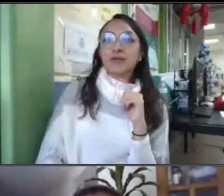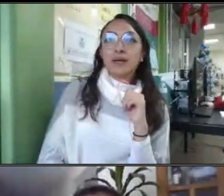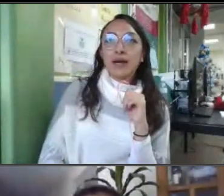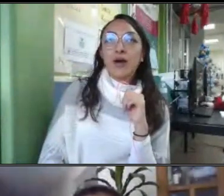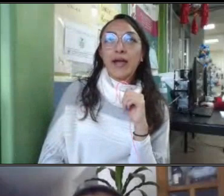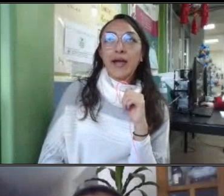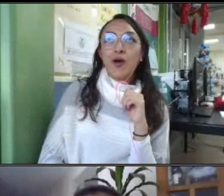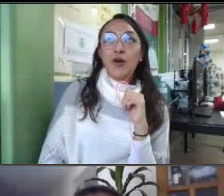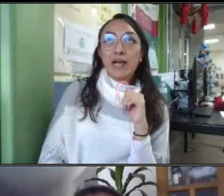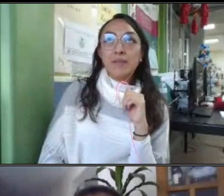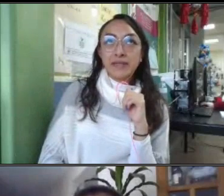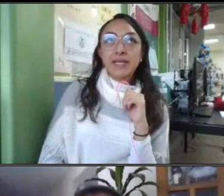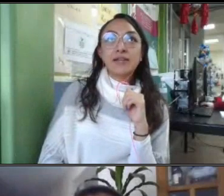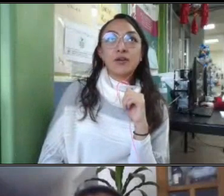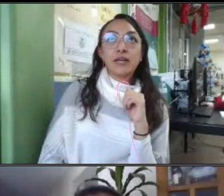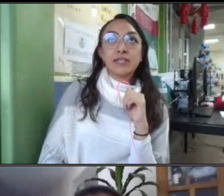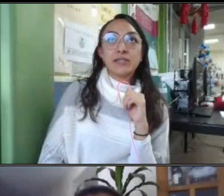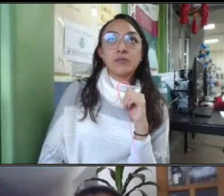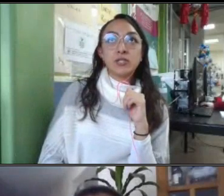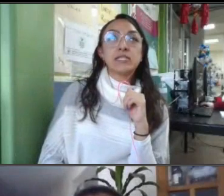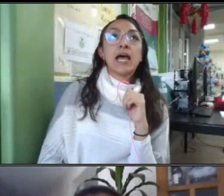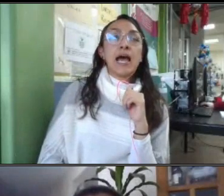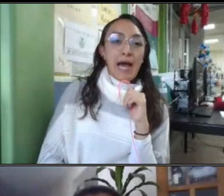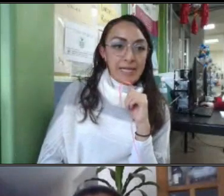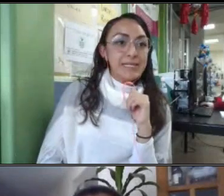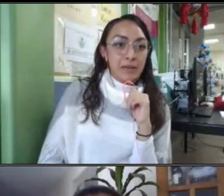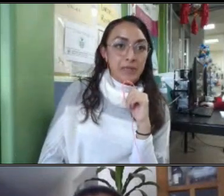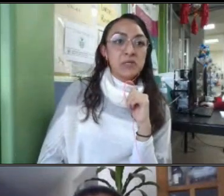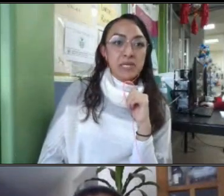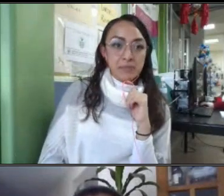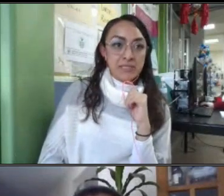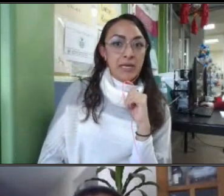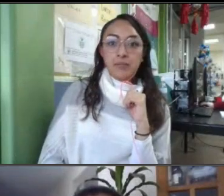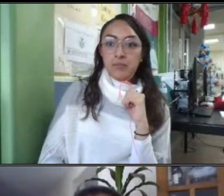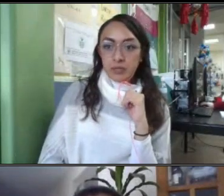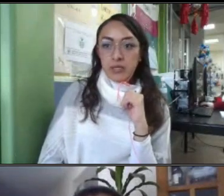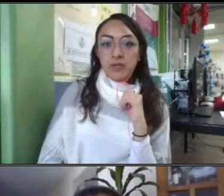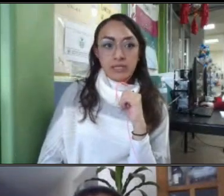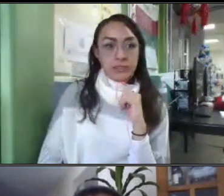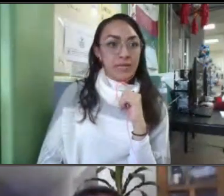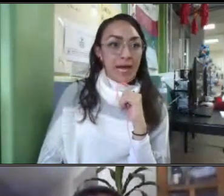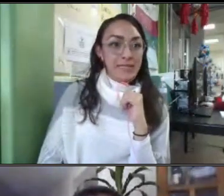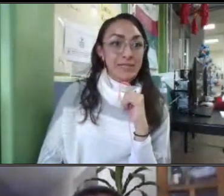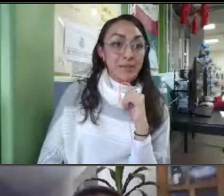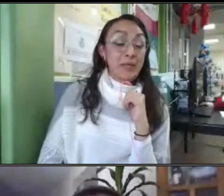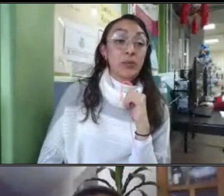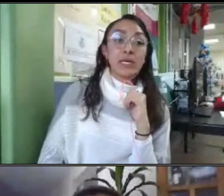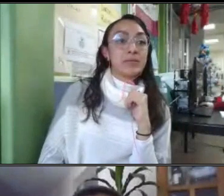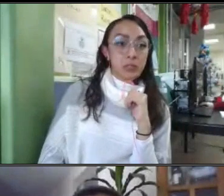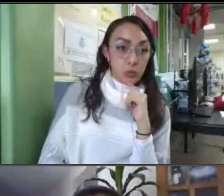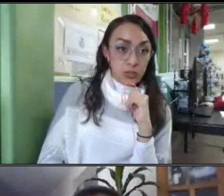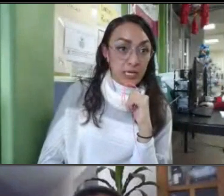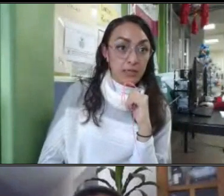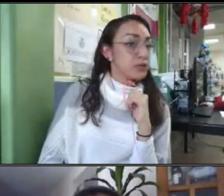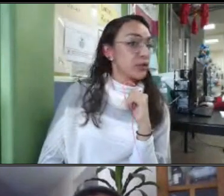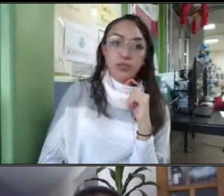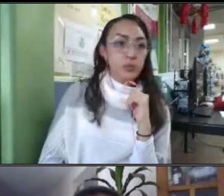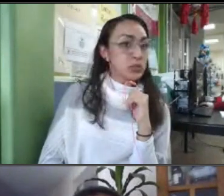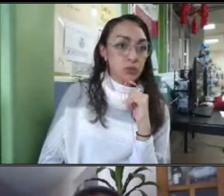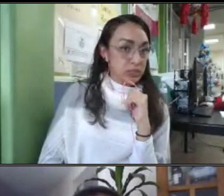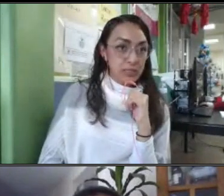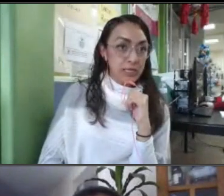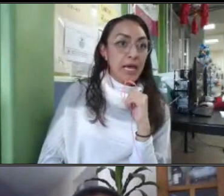oralmente, lo que decimos es, alce la mano el que me esté poniendo atención. Alce la mano el que me escucha.